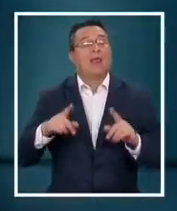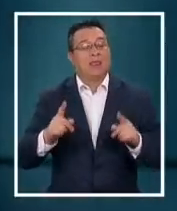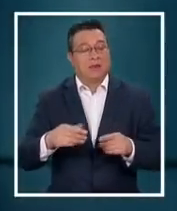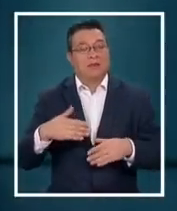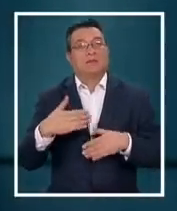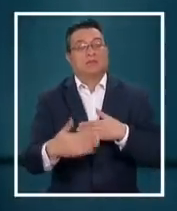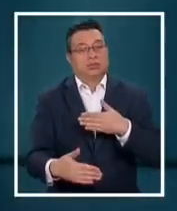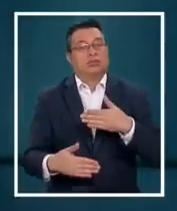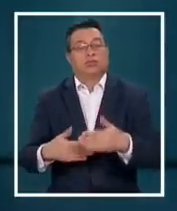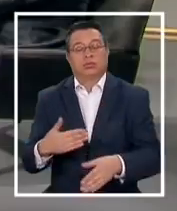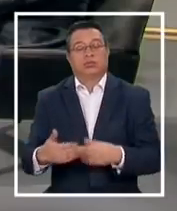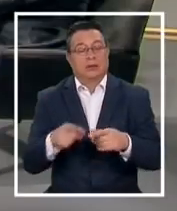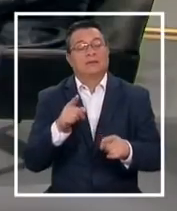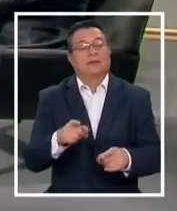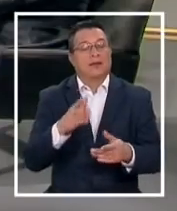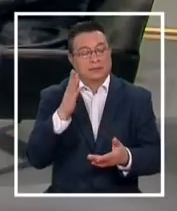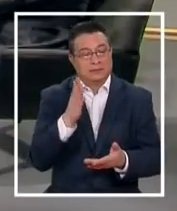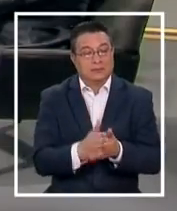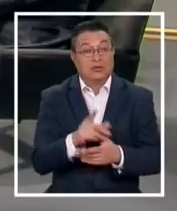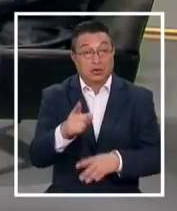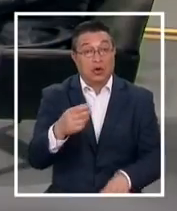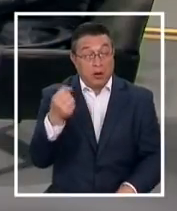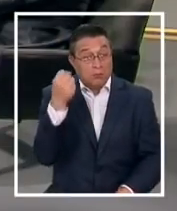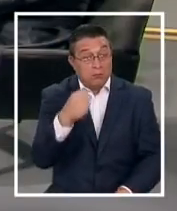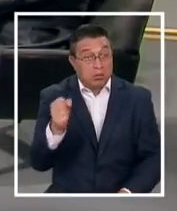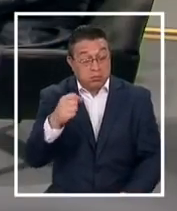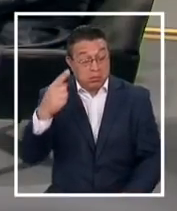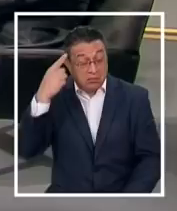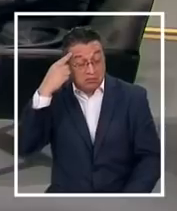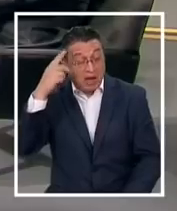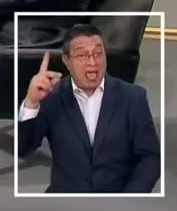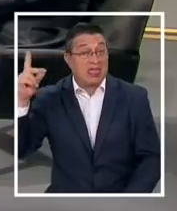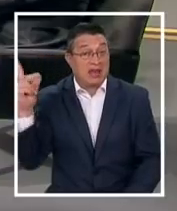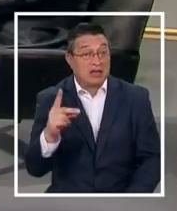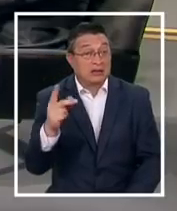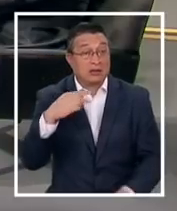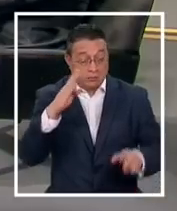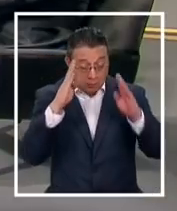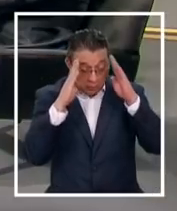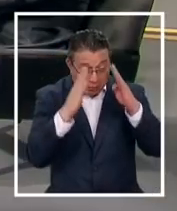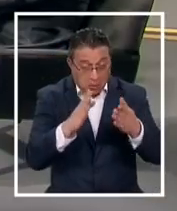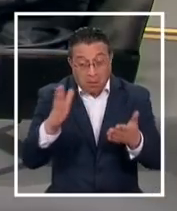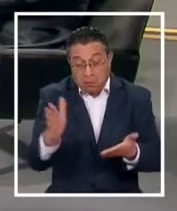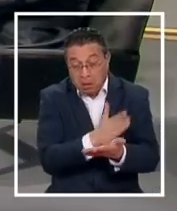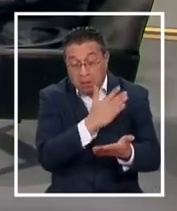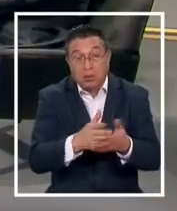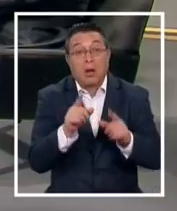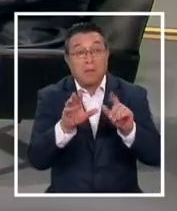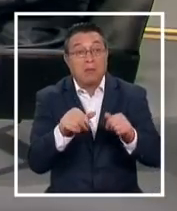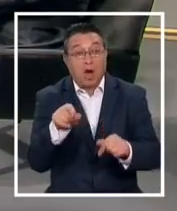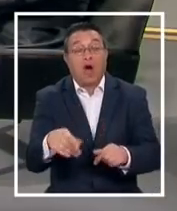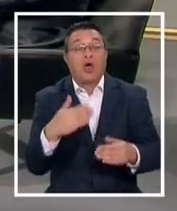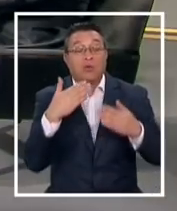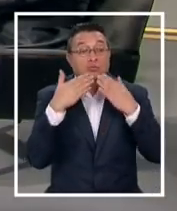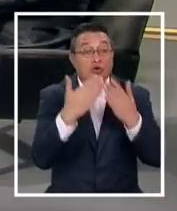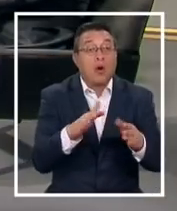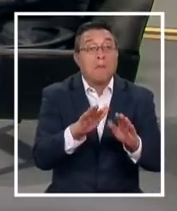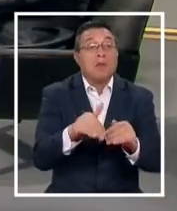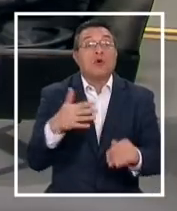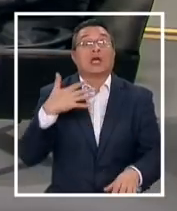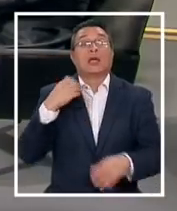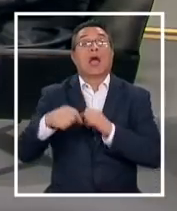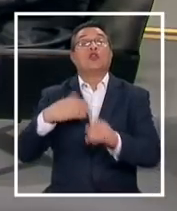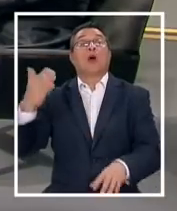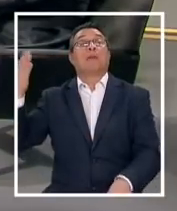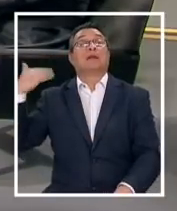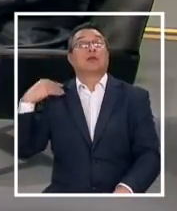no es tosudez ideológica. Tiene que saber. No es tosudez ideológica de la derecha, la focalización. Usted dice, ahora están entregando lo mismo más que todo el año